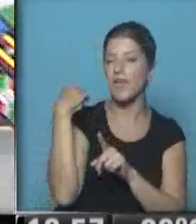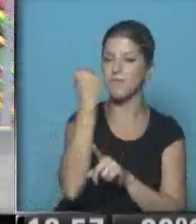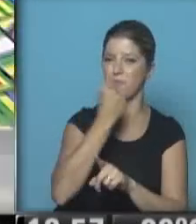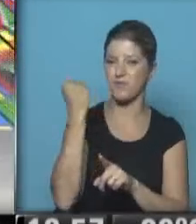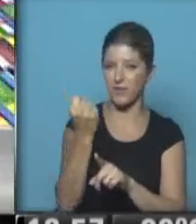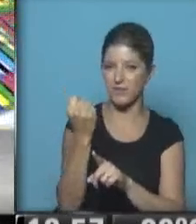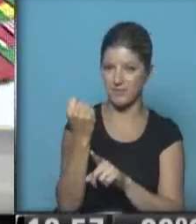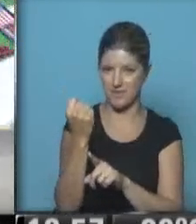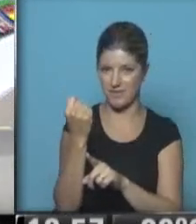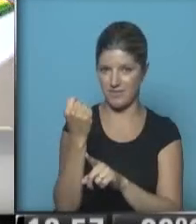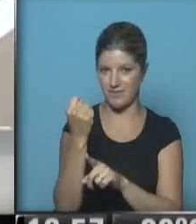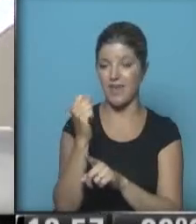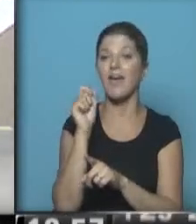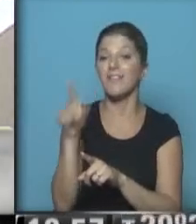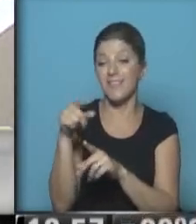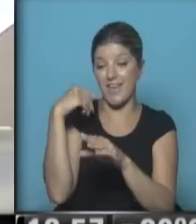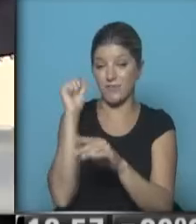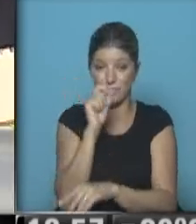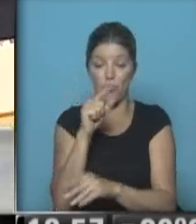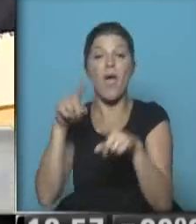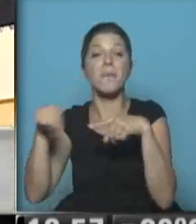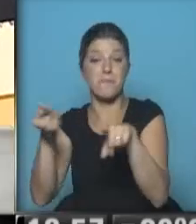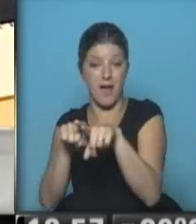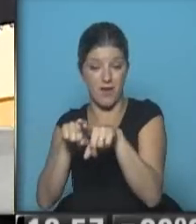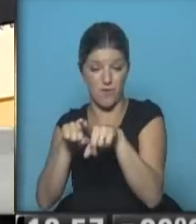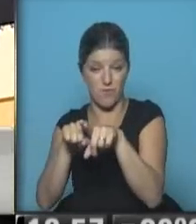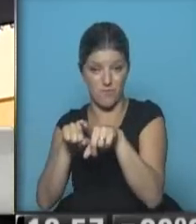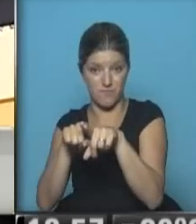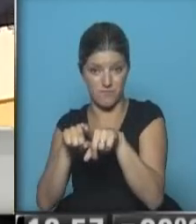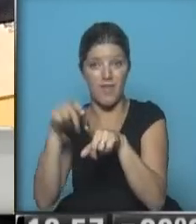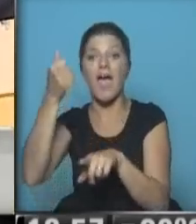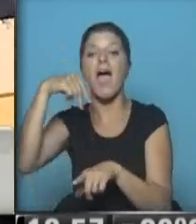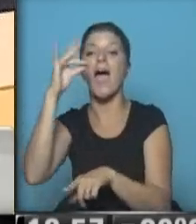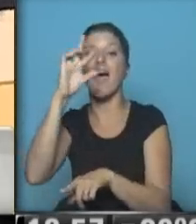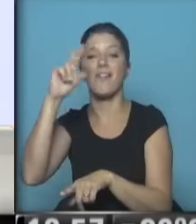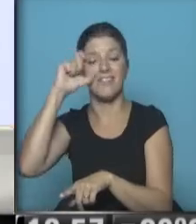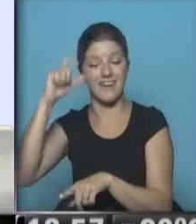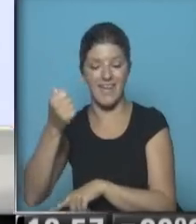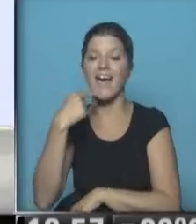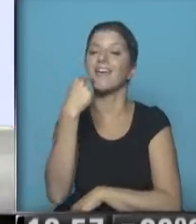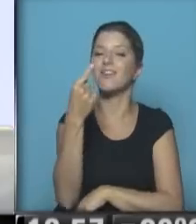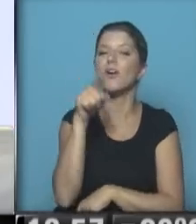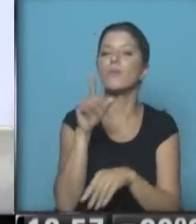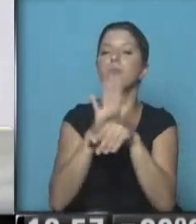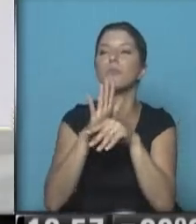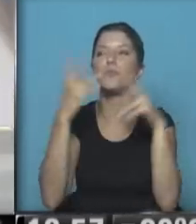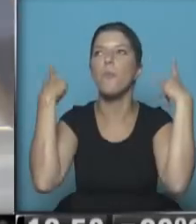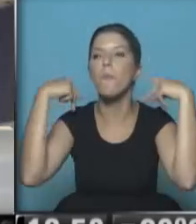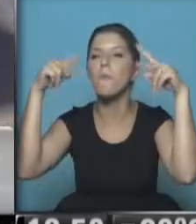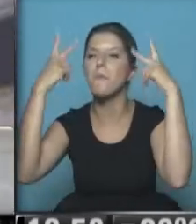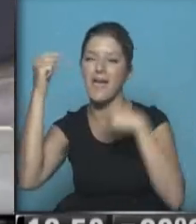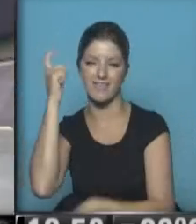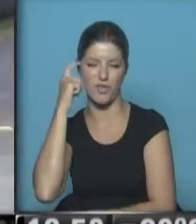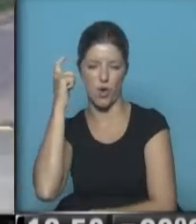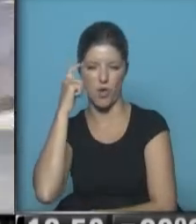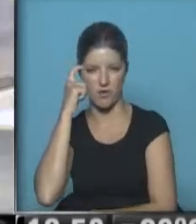que pertenecen al archivo personal de su hermano, de Andrea Prodan, quien dijo, es un viaje psicoanalítico. Esta muestra es un